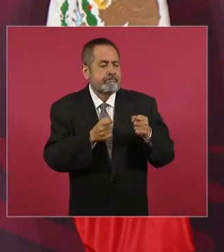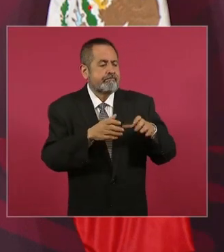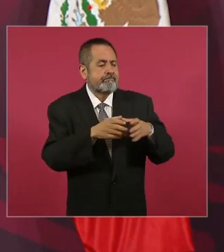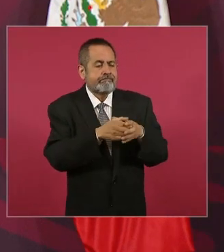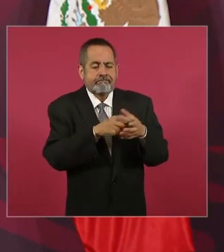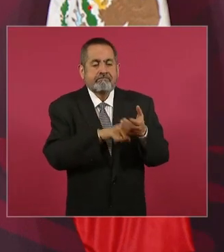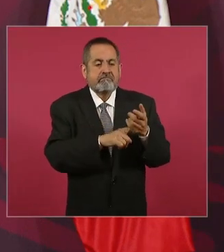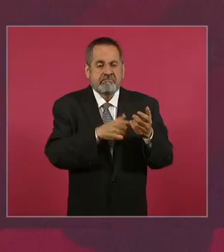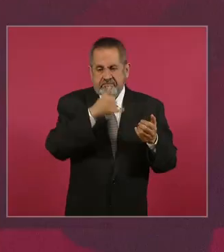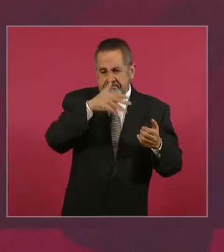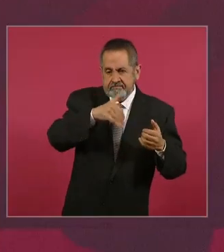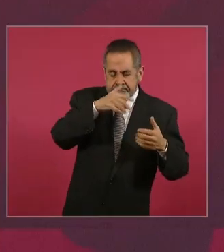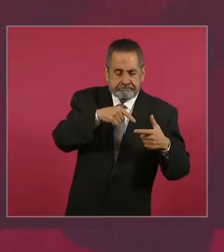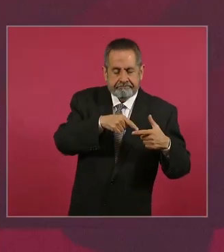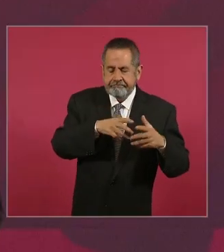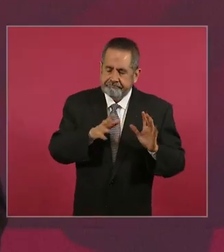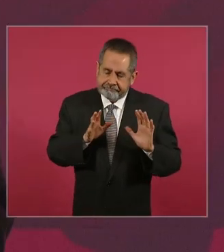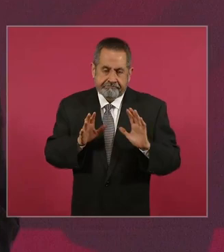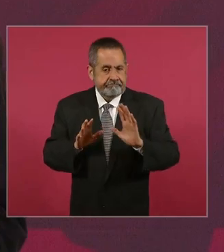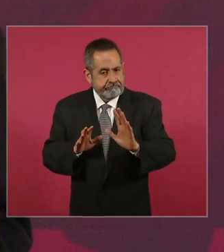pero sí